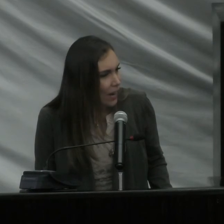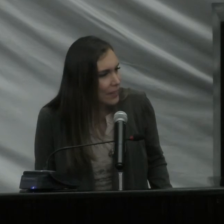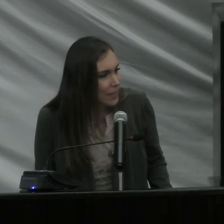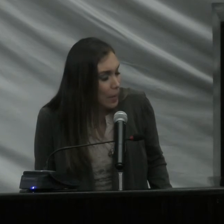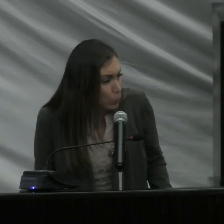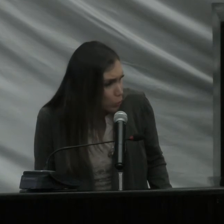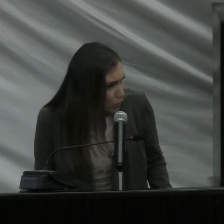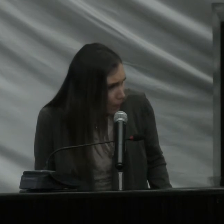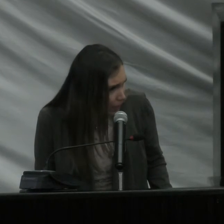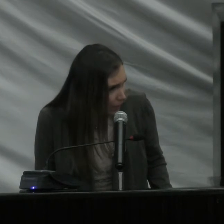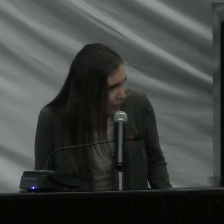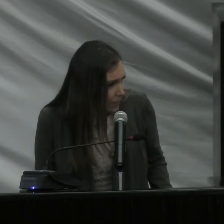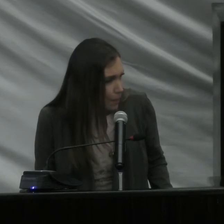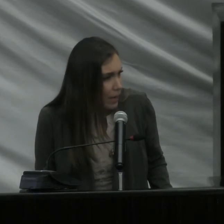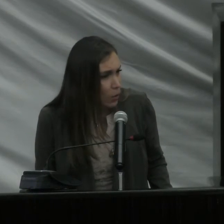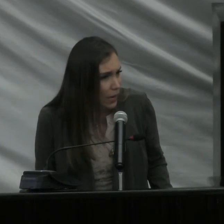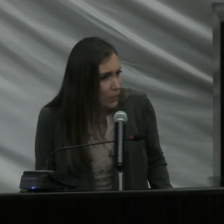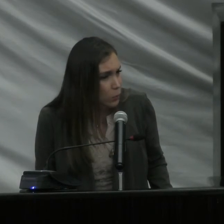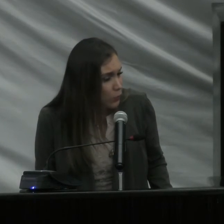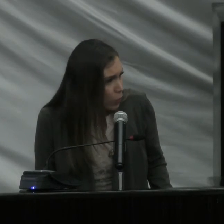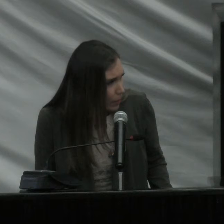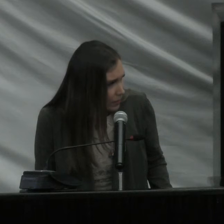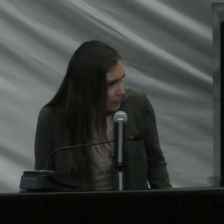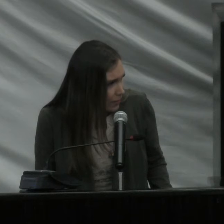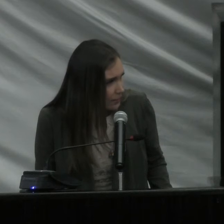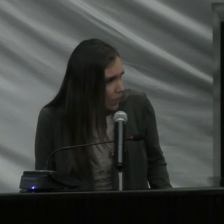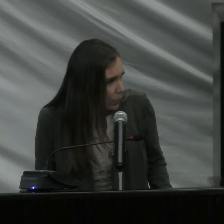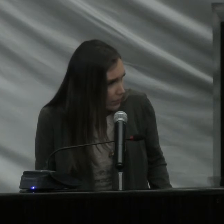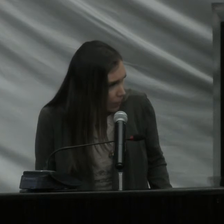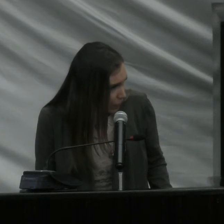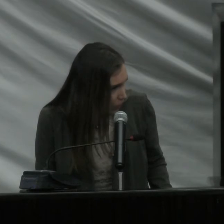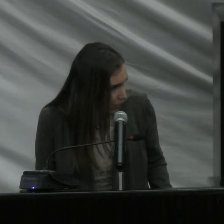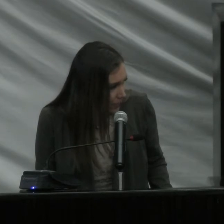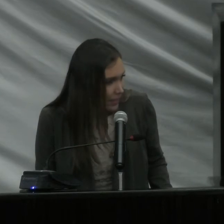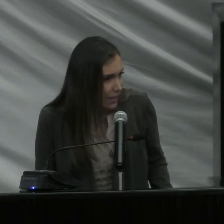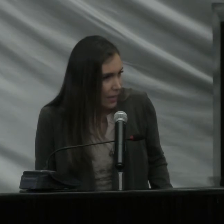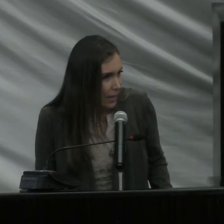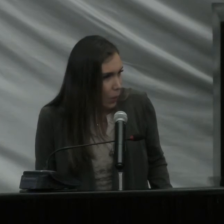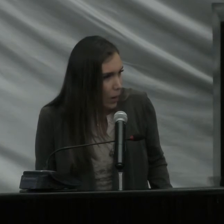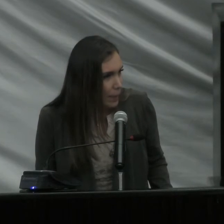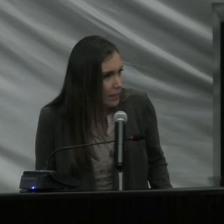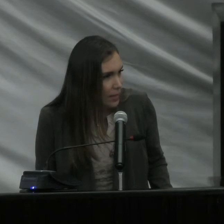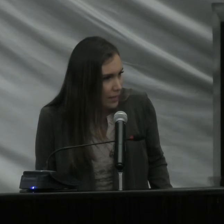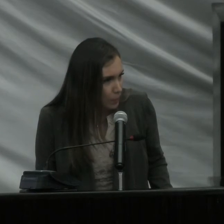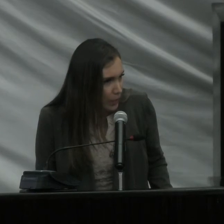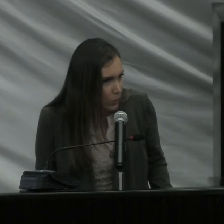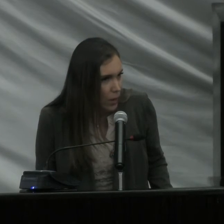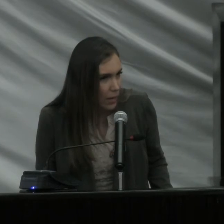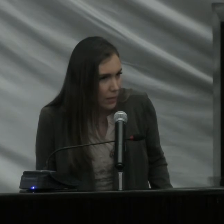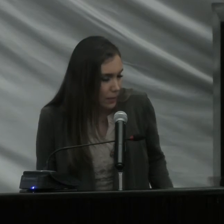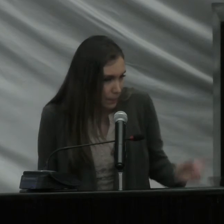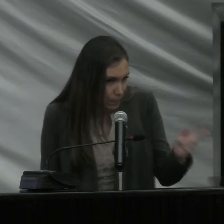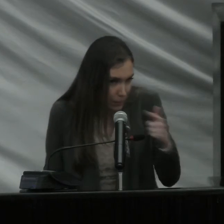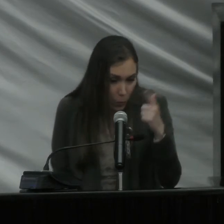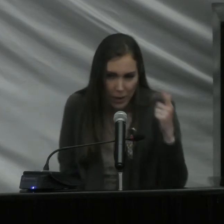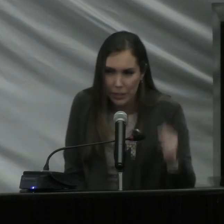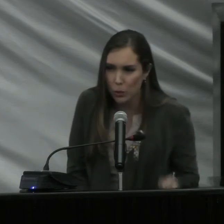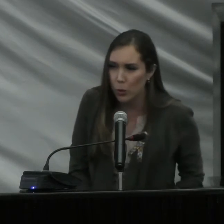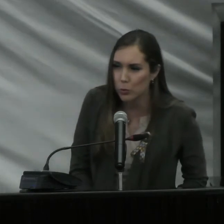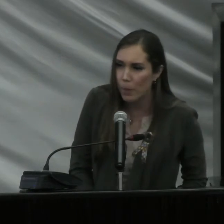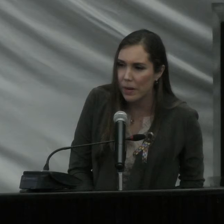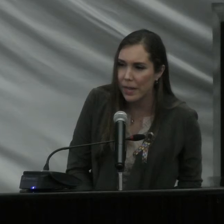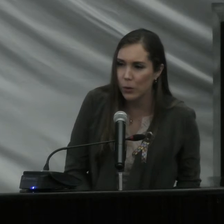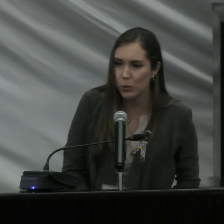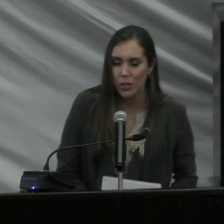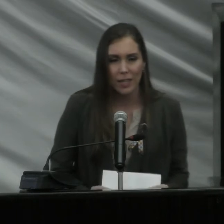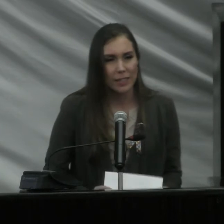Le agradecería mucho también valorar a sus formas hacia una servidora, la cual merece el respeto, al igual que todos